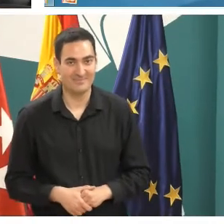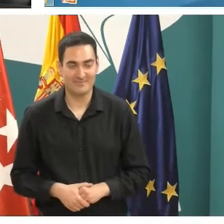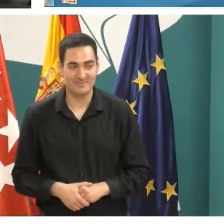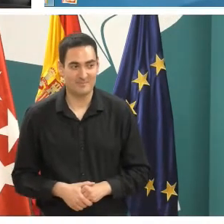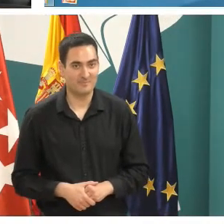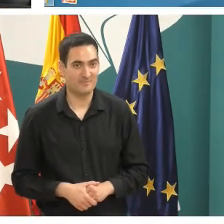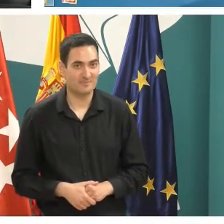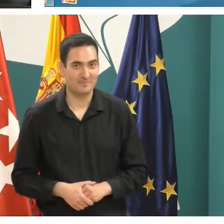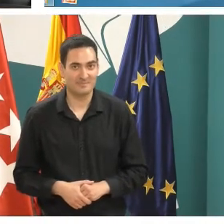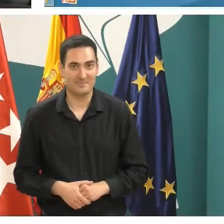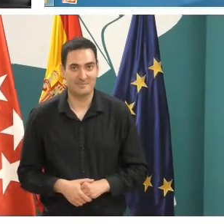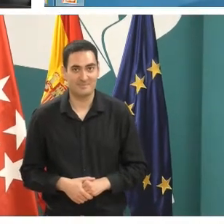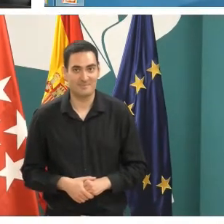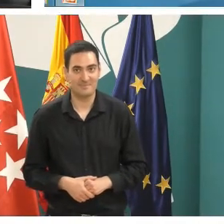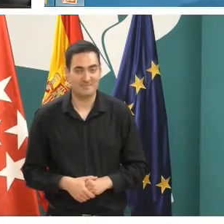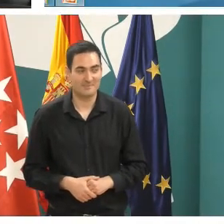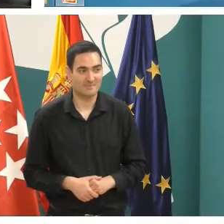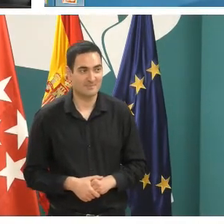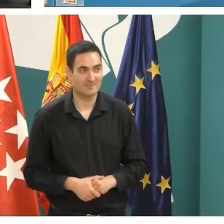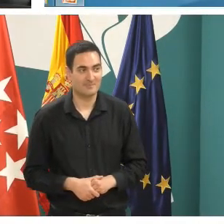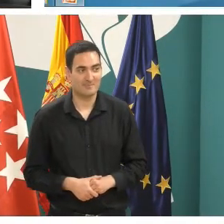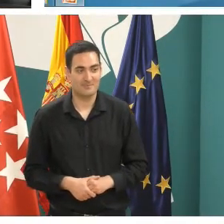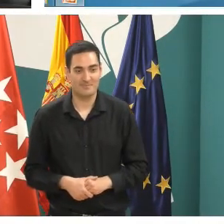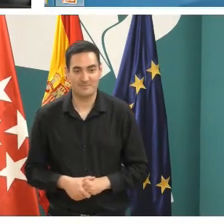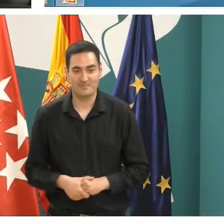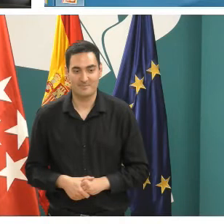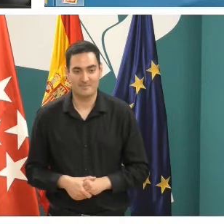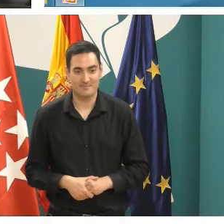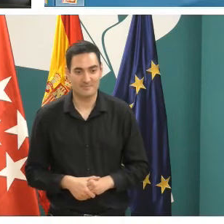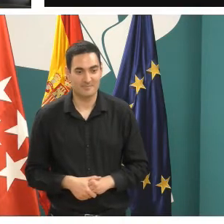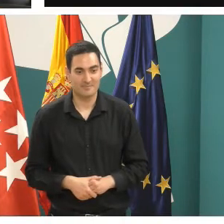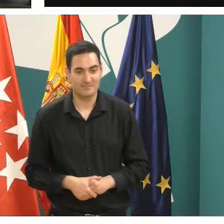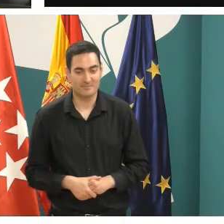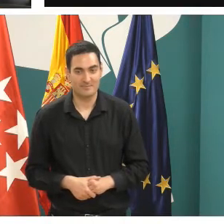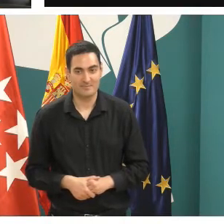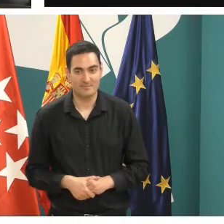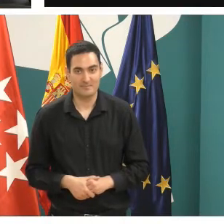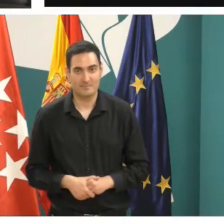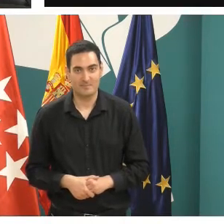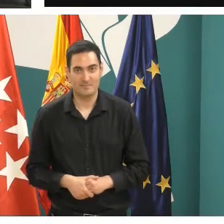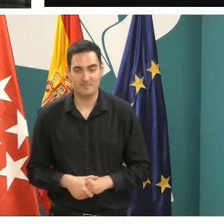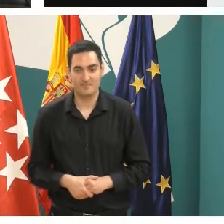No, es esta. Ya. Gracias. Bueno, gracias.